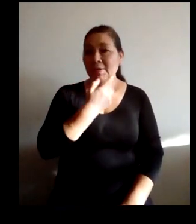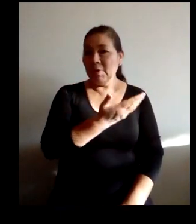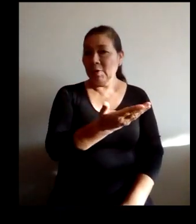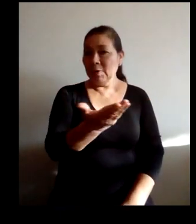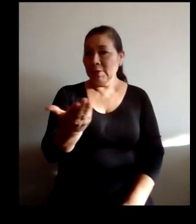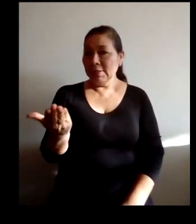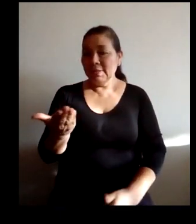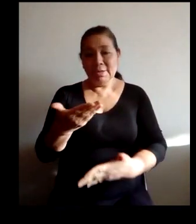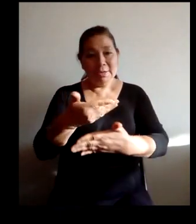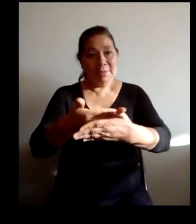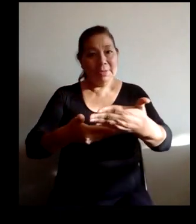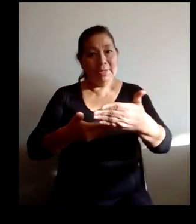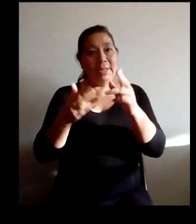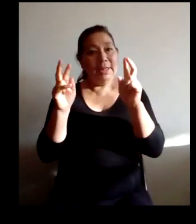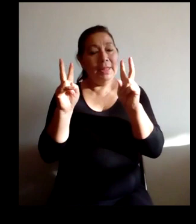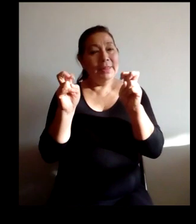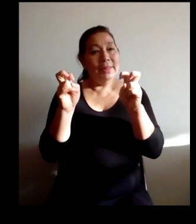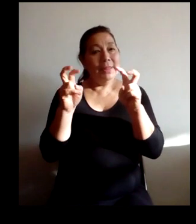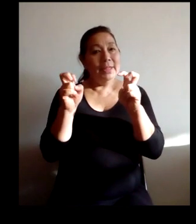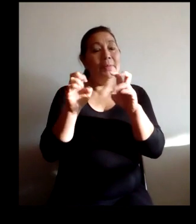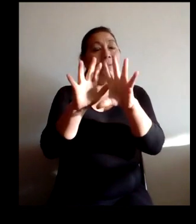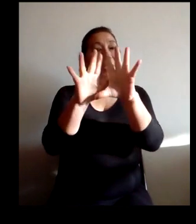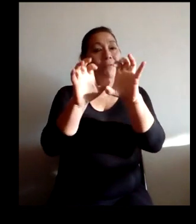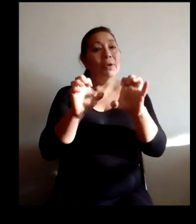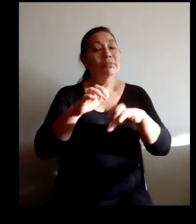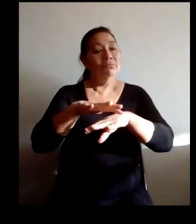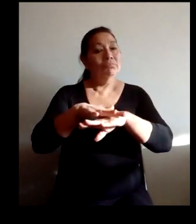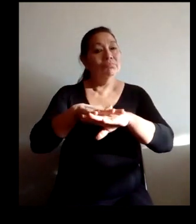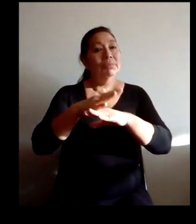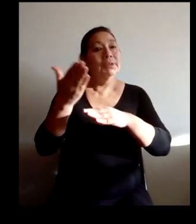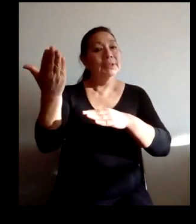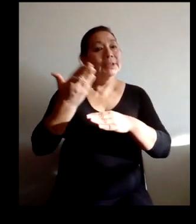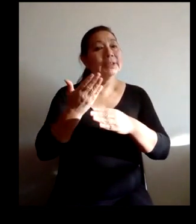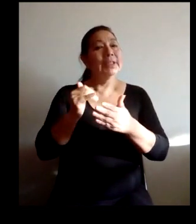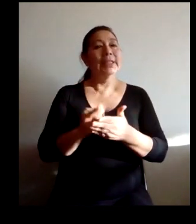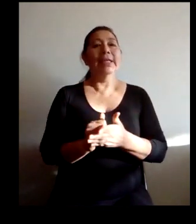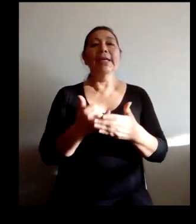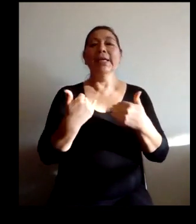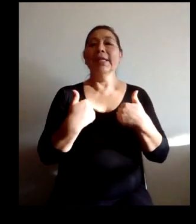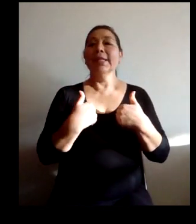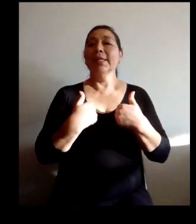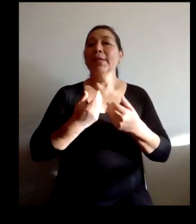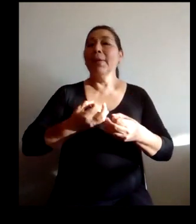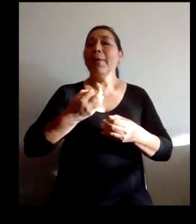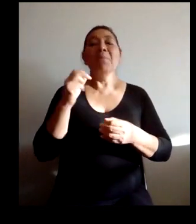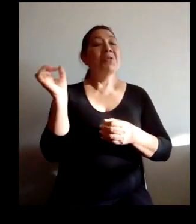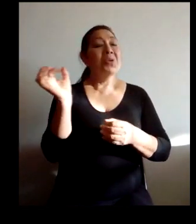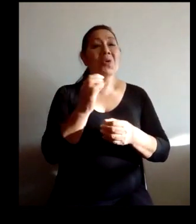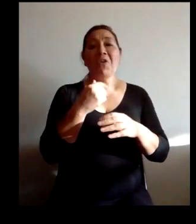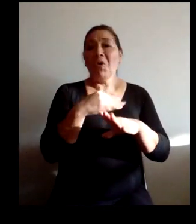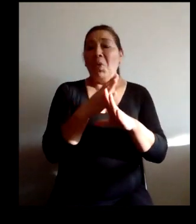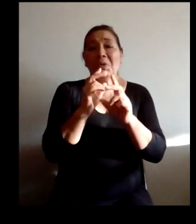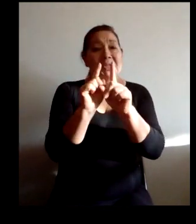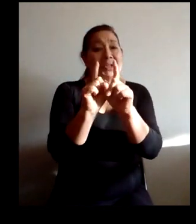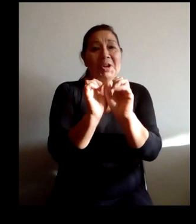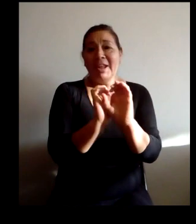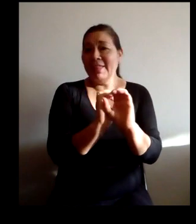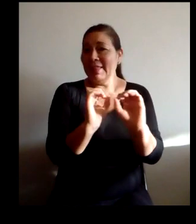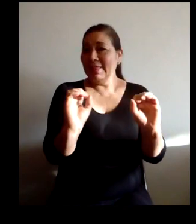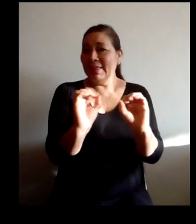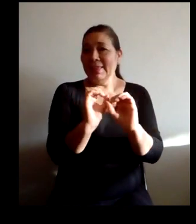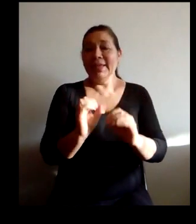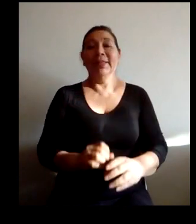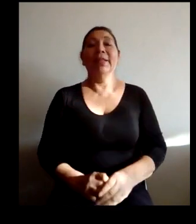señores magistrados, en el caso referido al tema de los exámenes médicos correspondientes, debemos señalar de que la sentencia de vista en ningún momento está